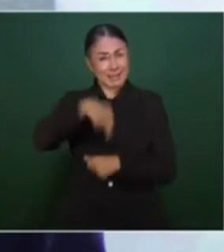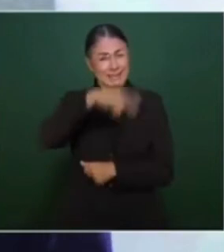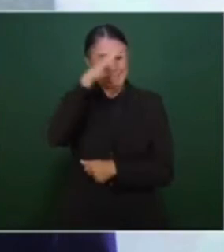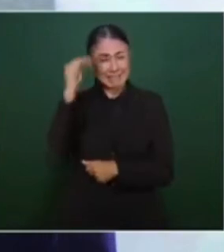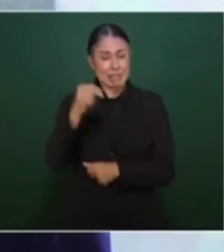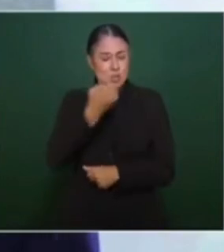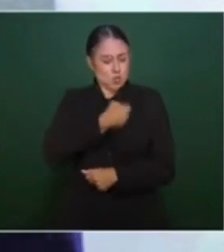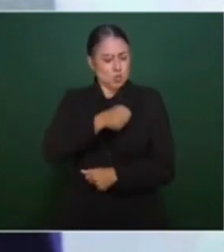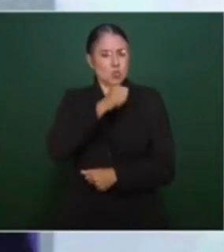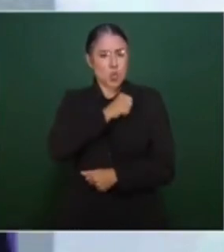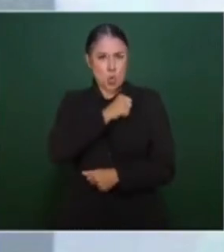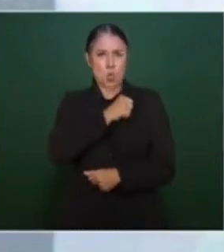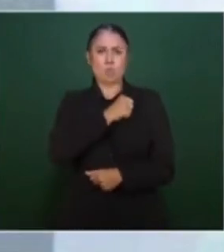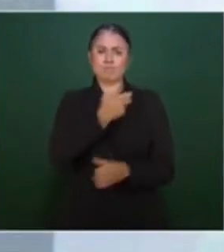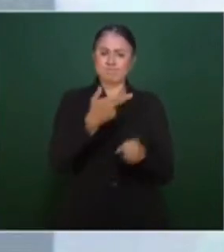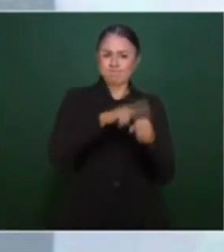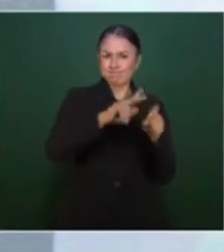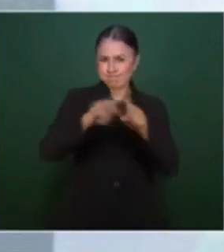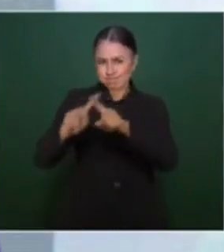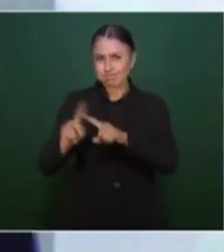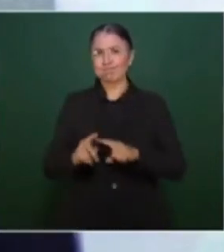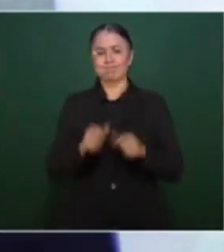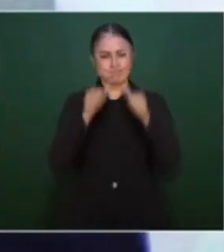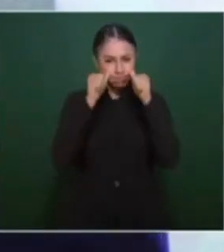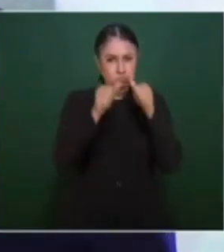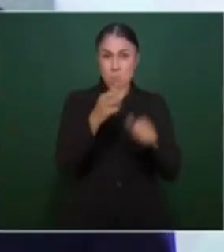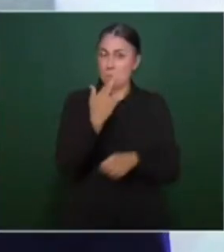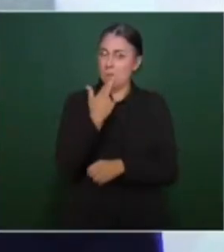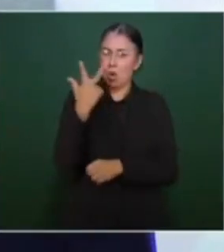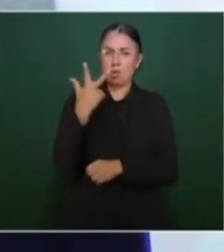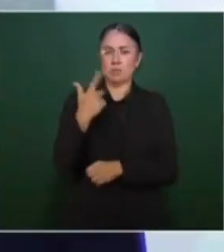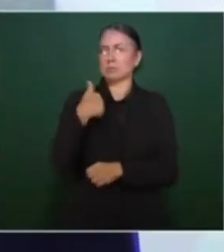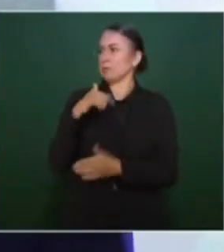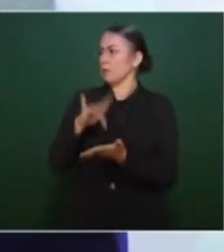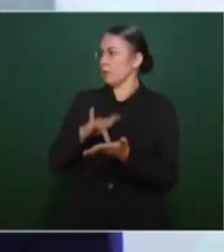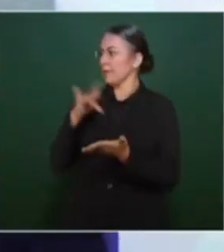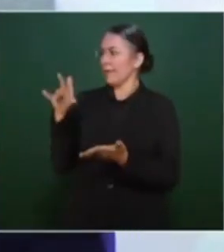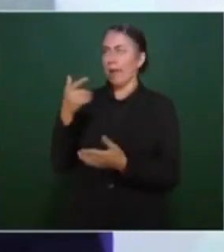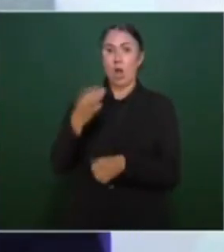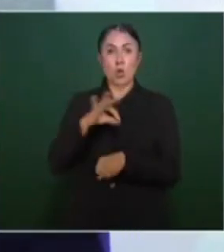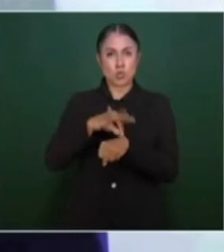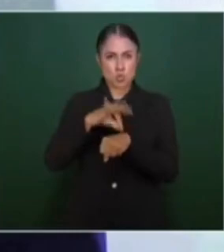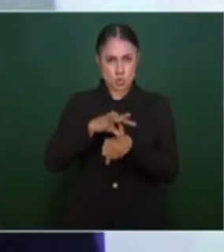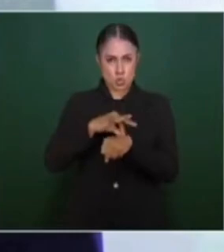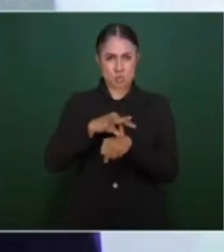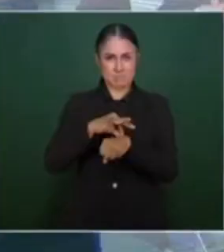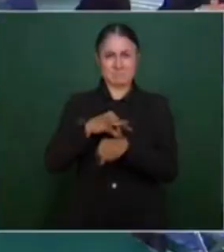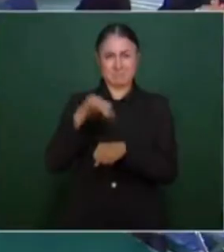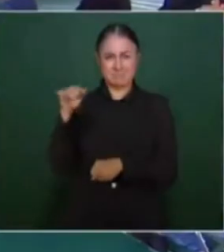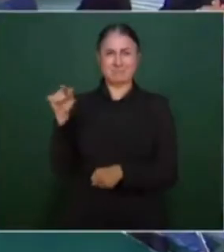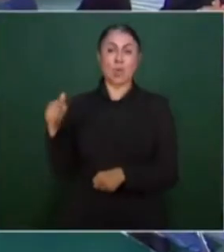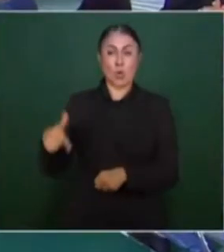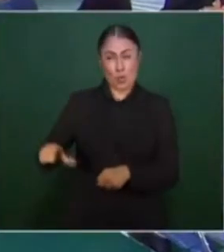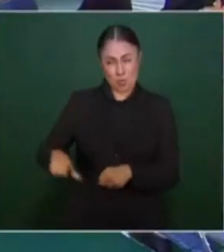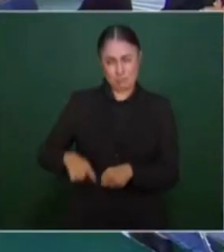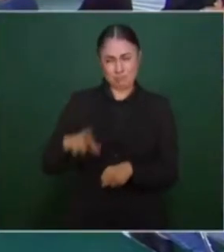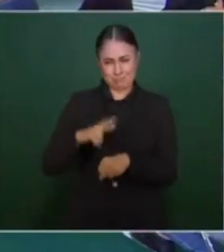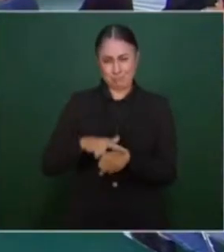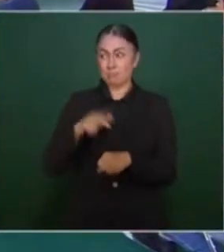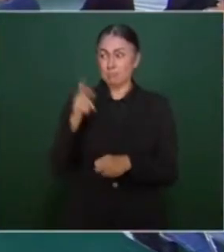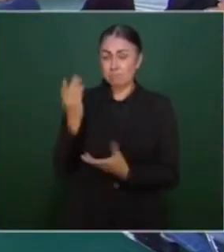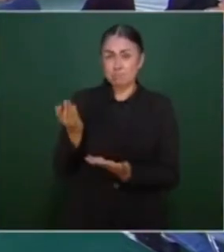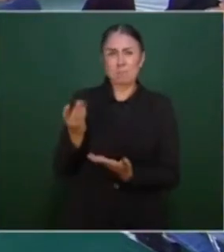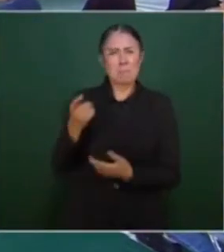Yo agradezco mucho al doctor porque es el primer estado de la República